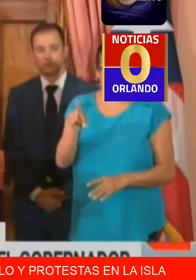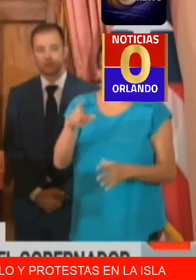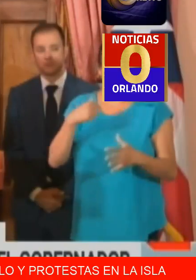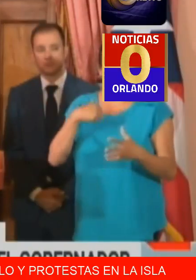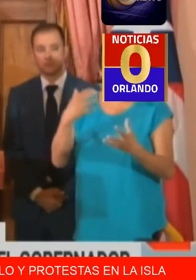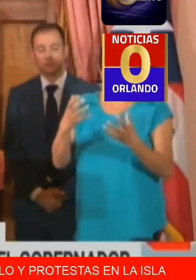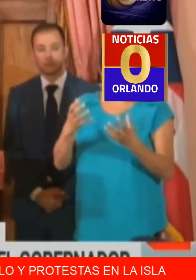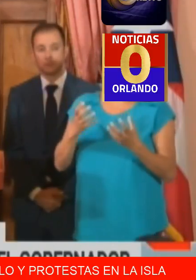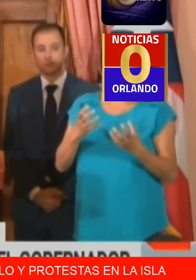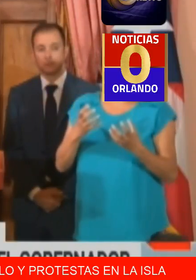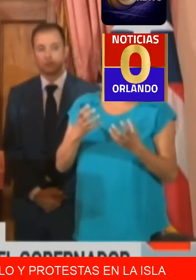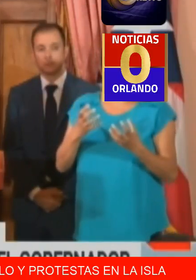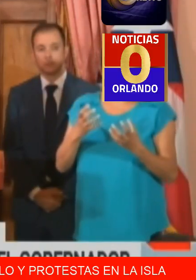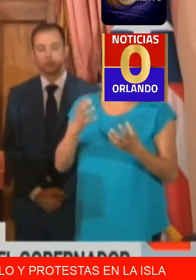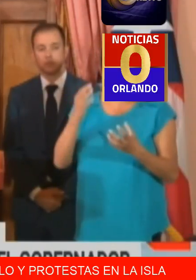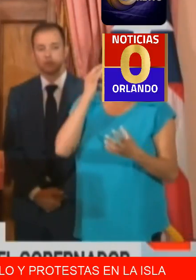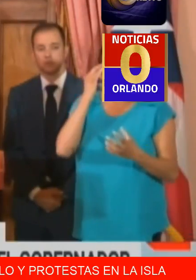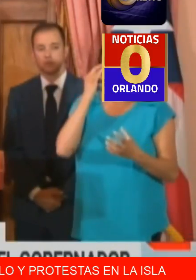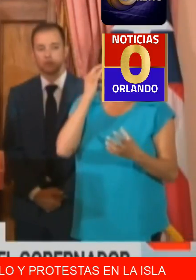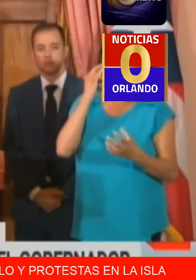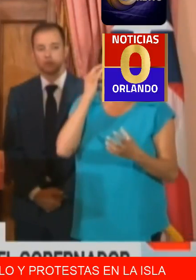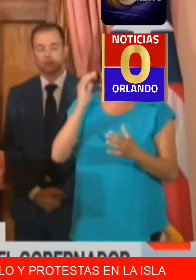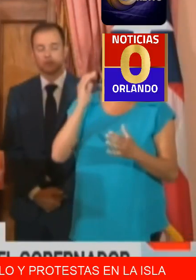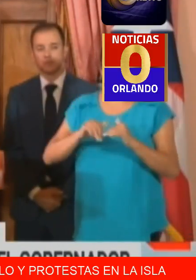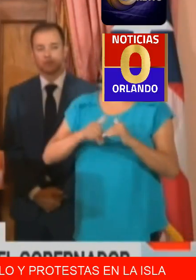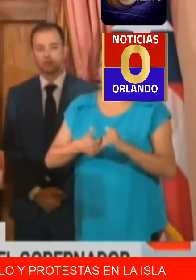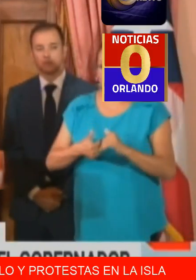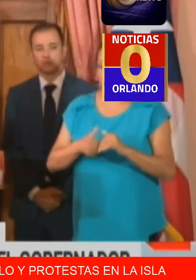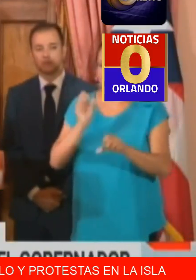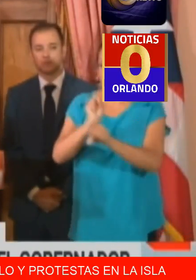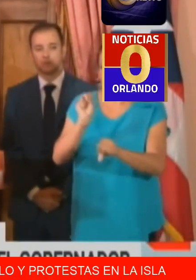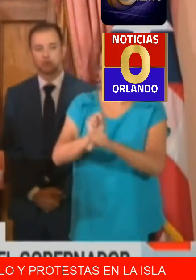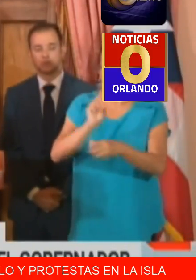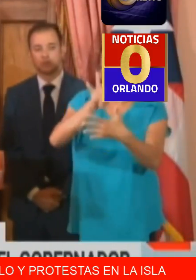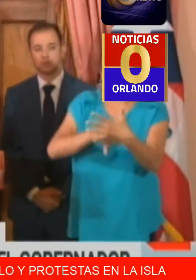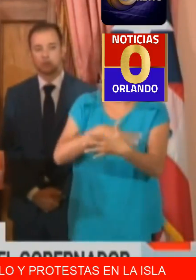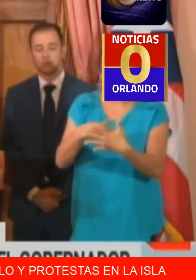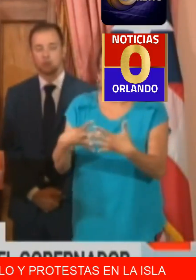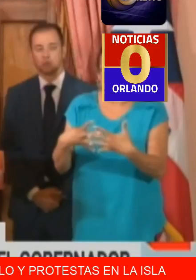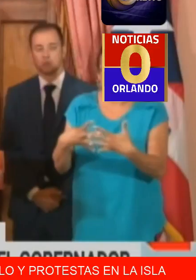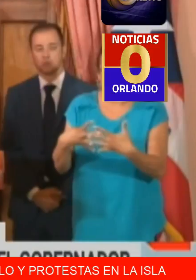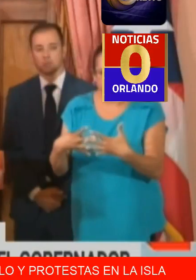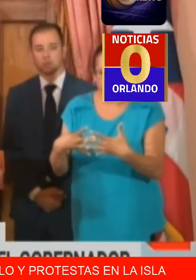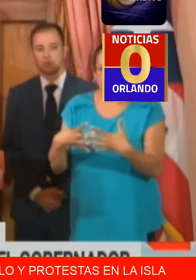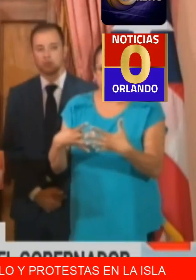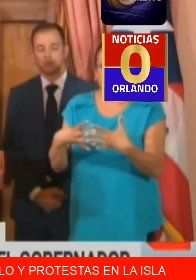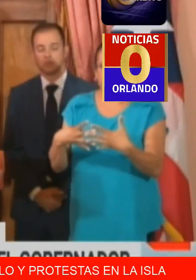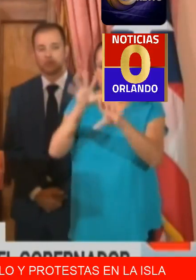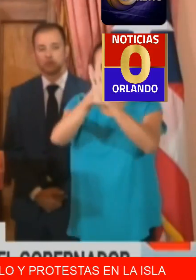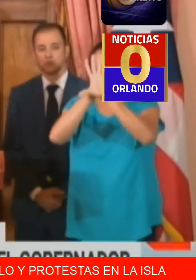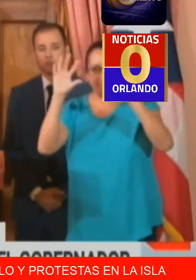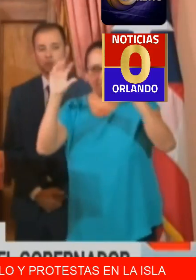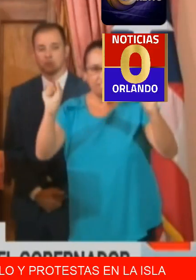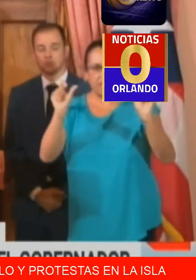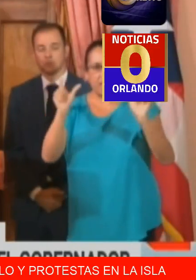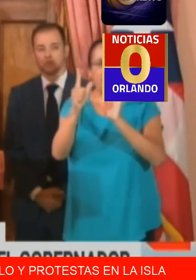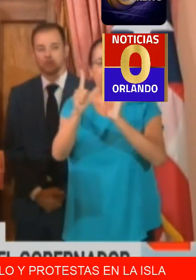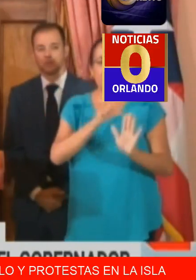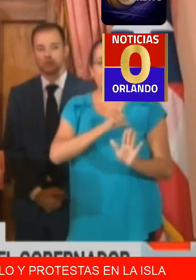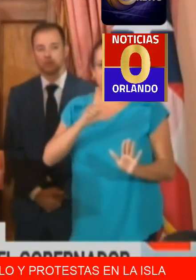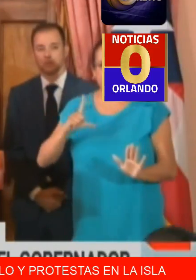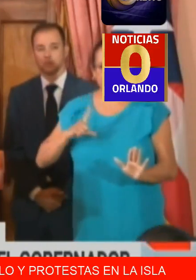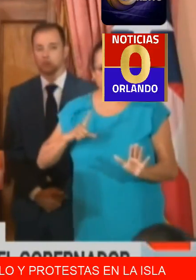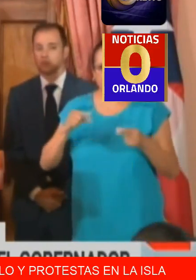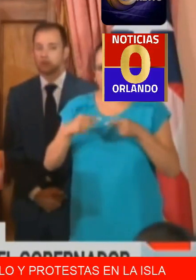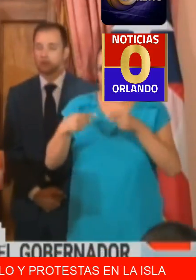Quisiera saber cómo usted pretende trabajar una agenda, ¿verdad? Sobre todo cuando muchas de estas cosas van a la legislatura y los presidentes legislativos ya han establecido que están en su